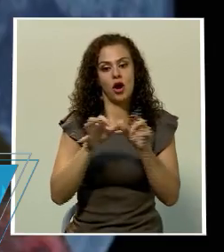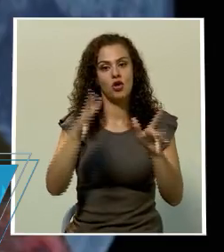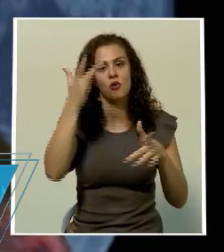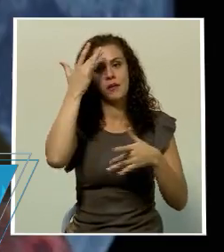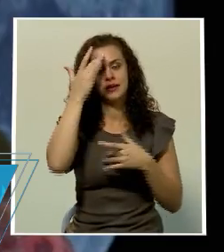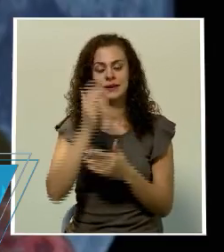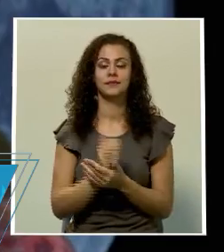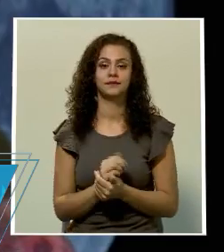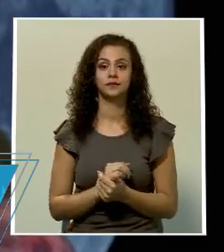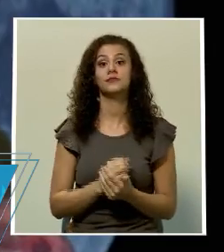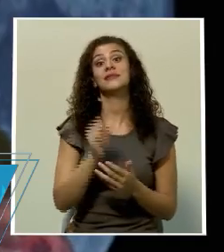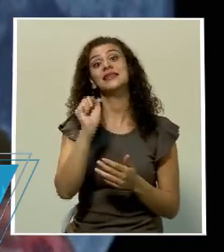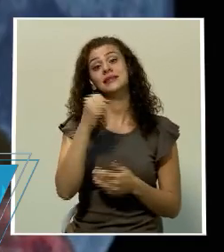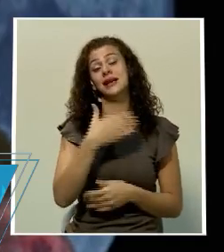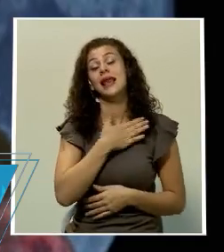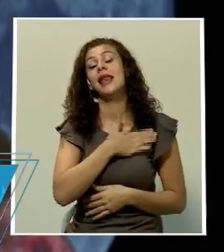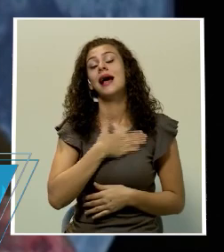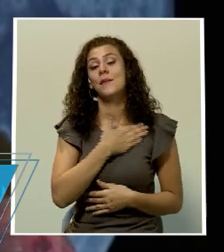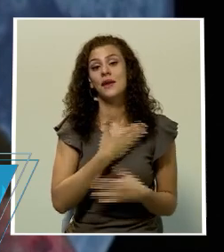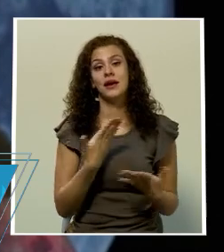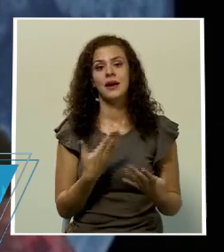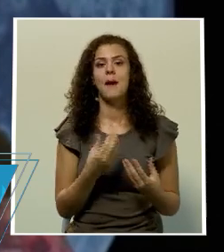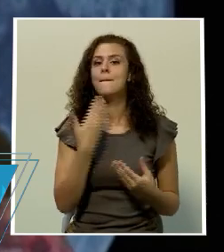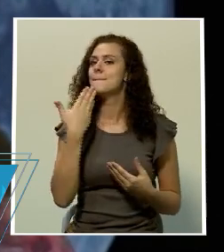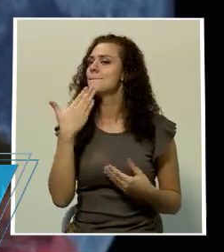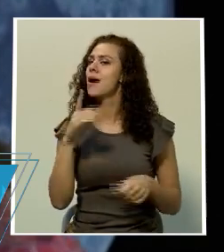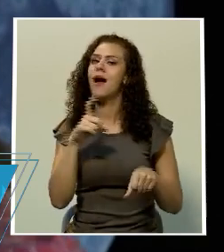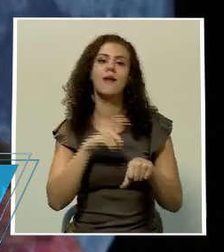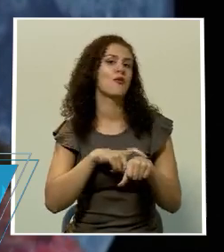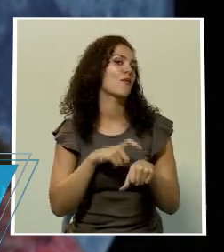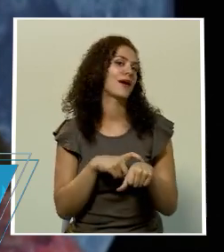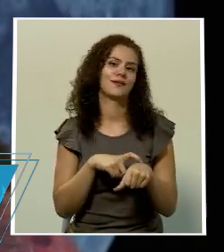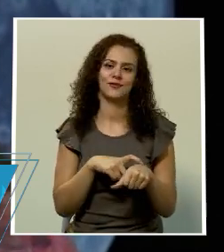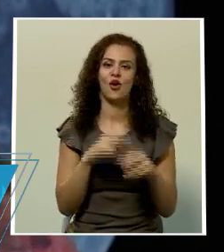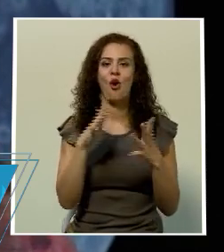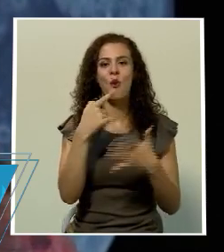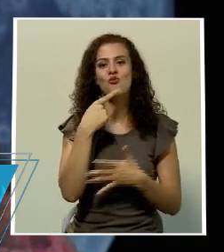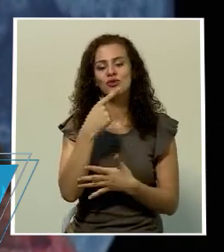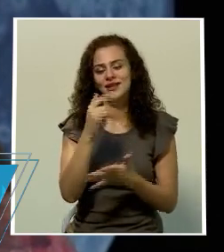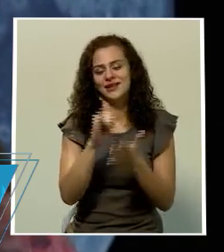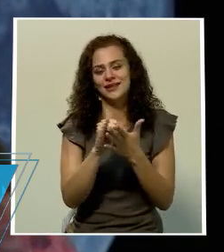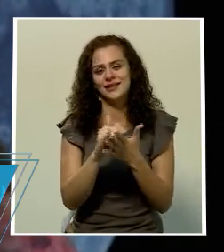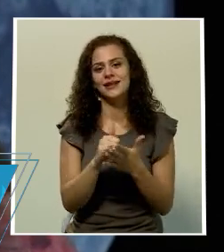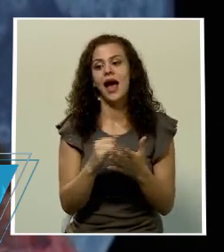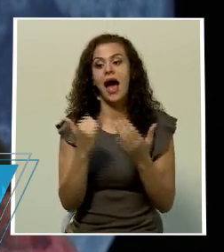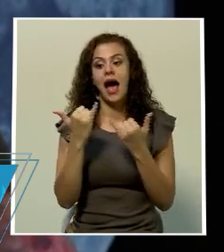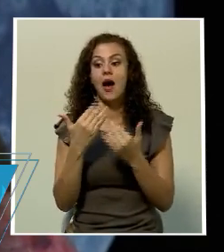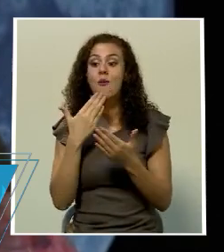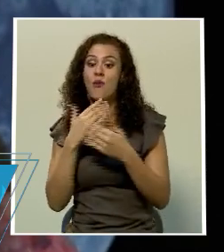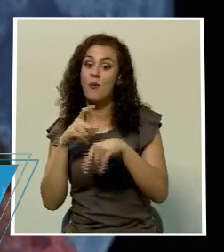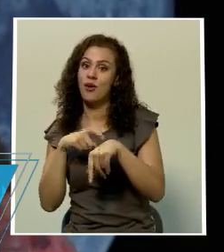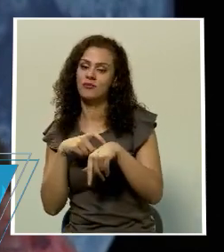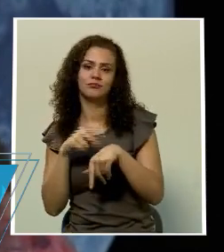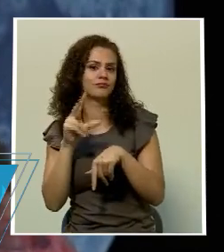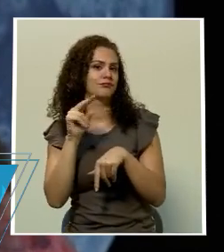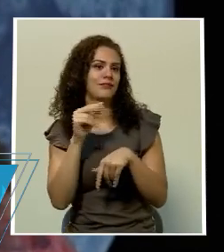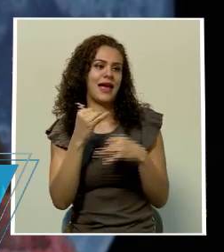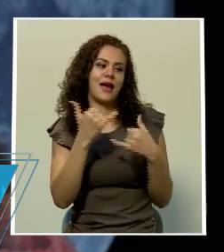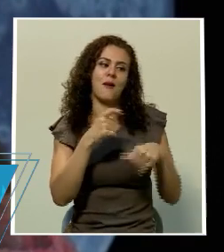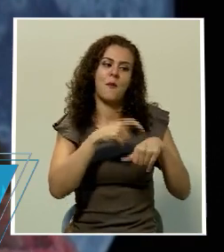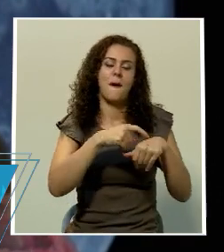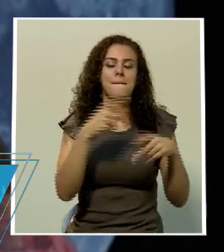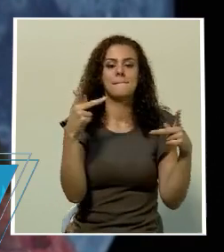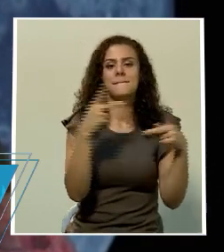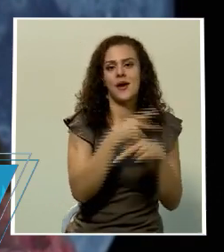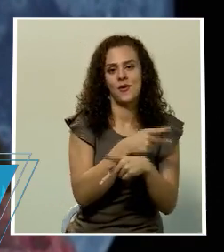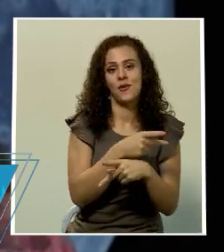pandemia. Sí, lamentablemente es un muy mal momento. Nunca, como usted lo decía, es un buen momento, pero ahora es un momento